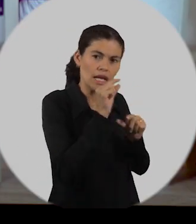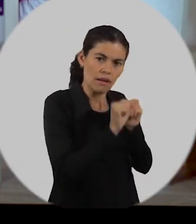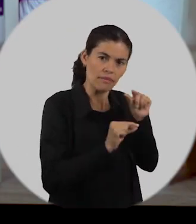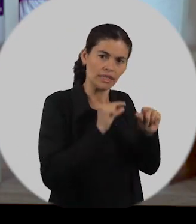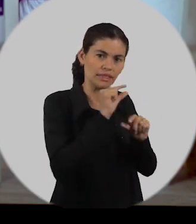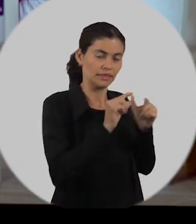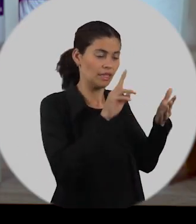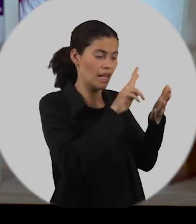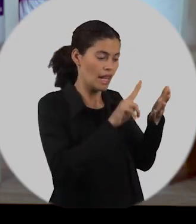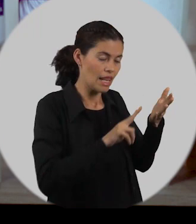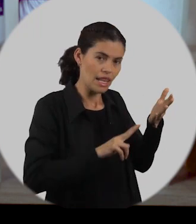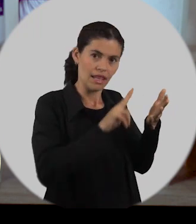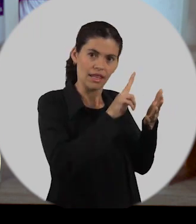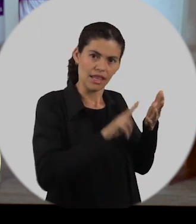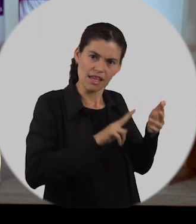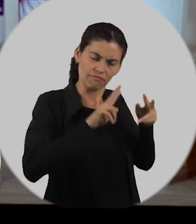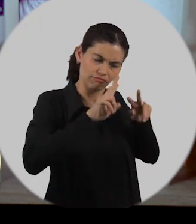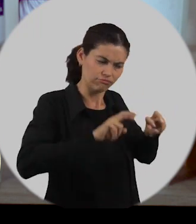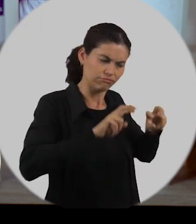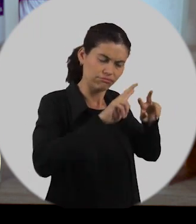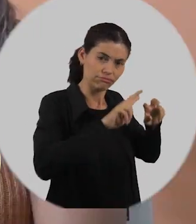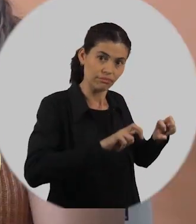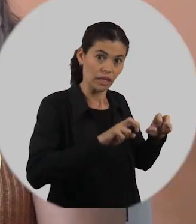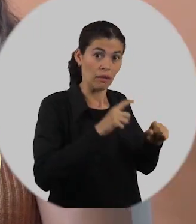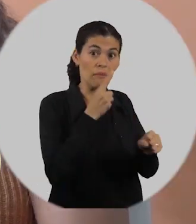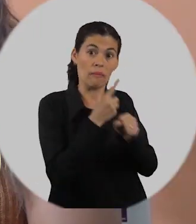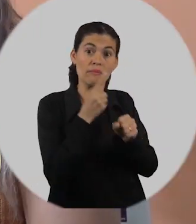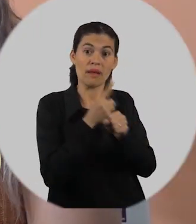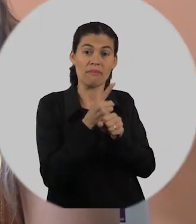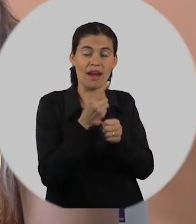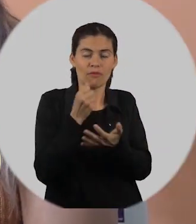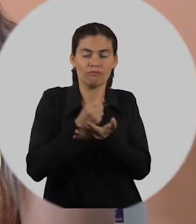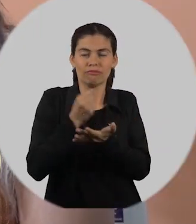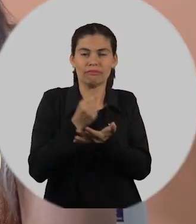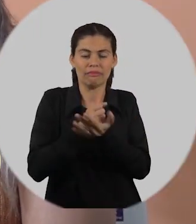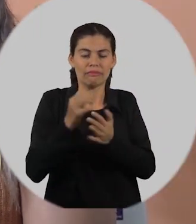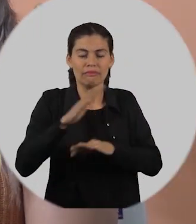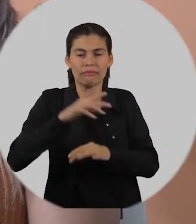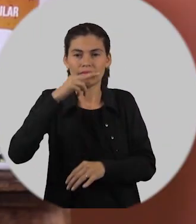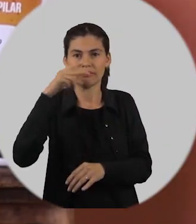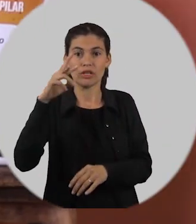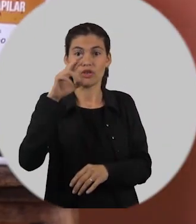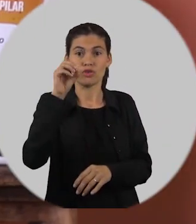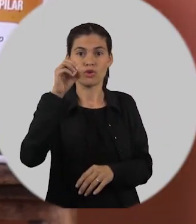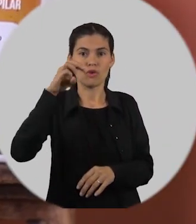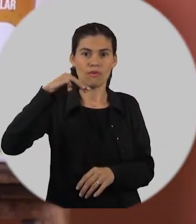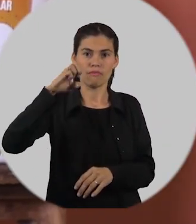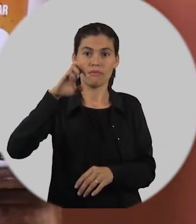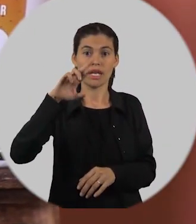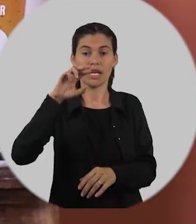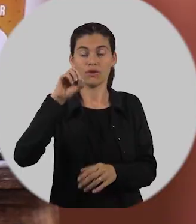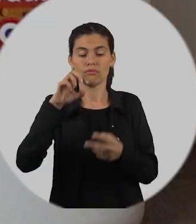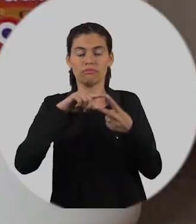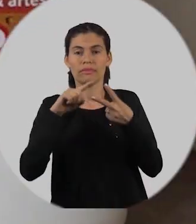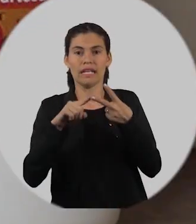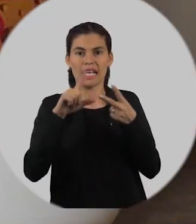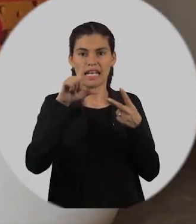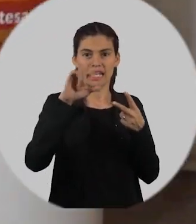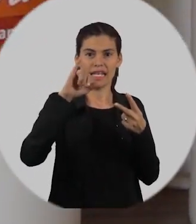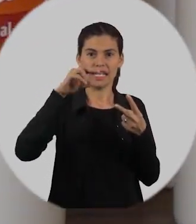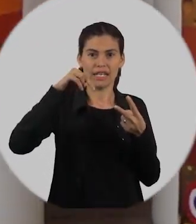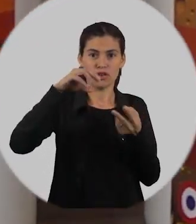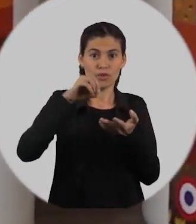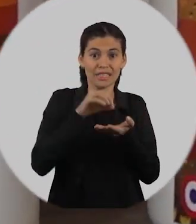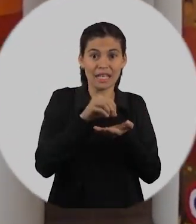estudiar, empecé a leer. Empecé a investigar. Primero sacamos la de romero, después sacamos la de semilla de lino y